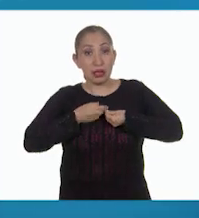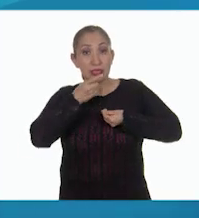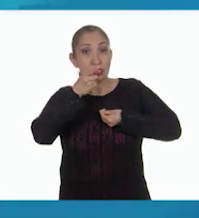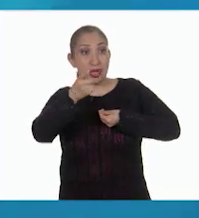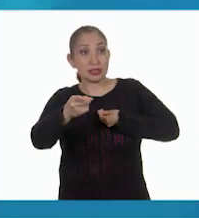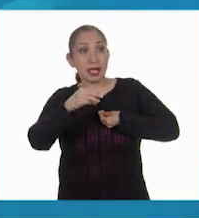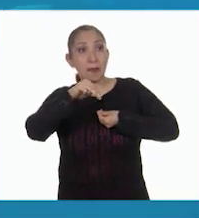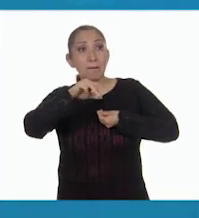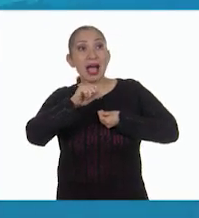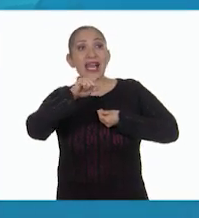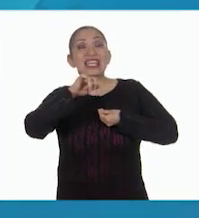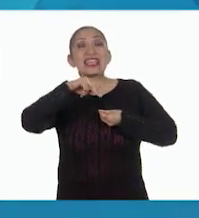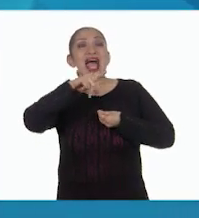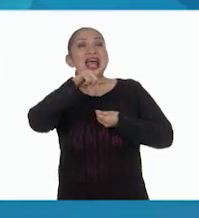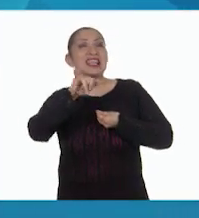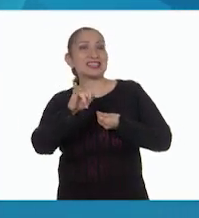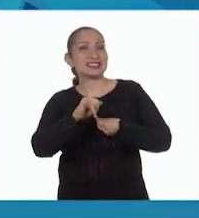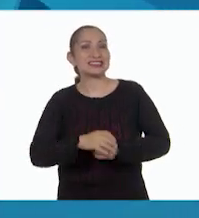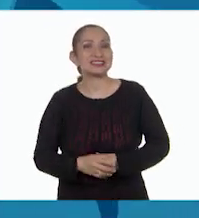polémica Malinalli.